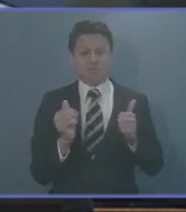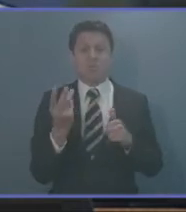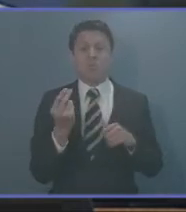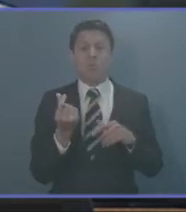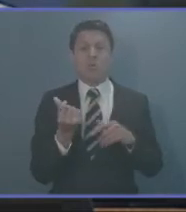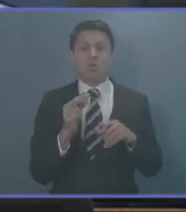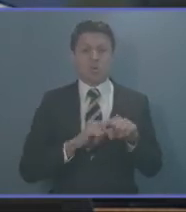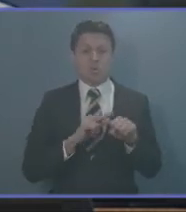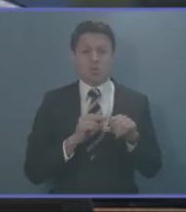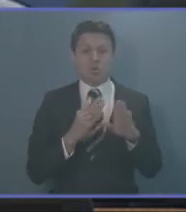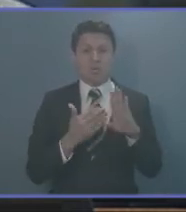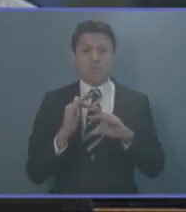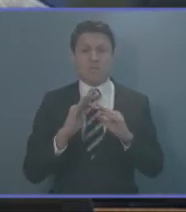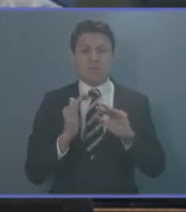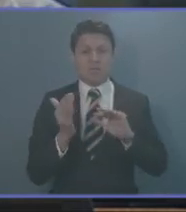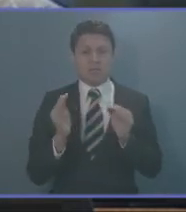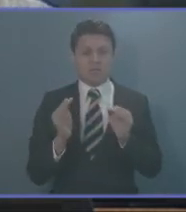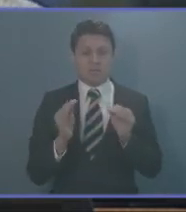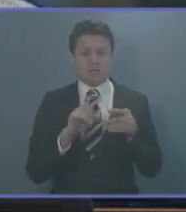20.000 dólares.